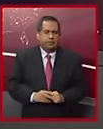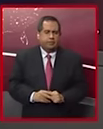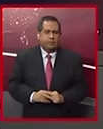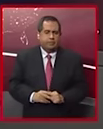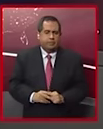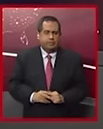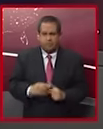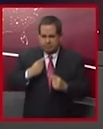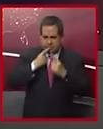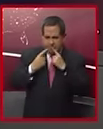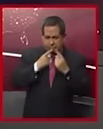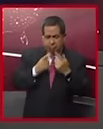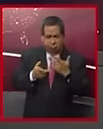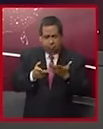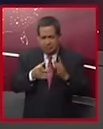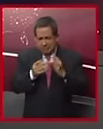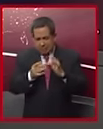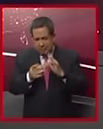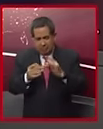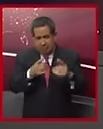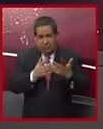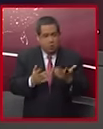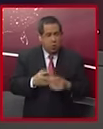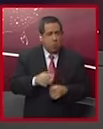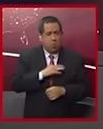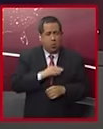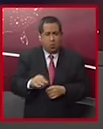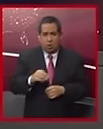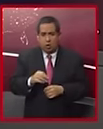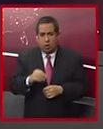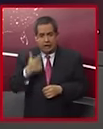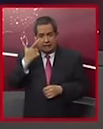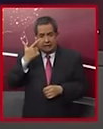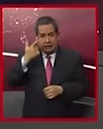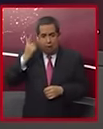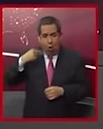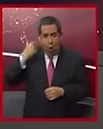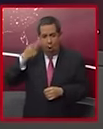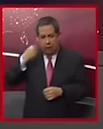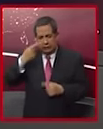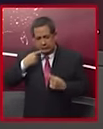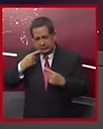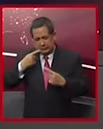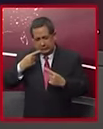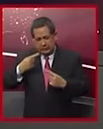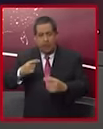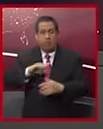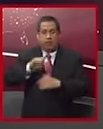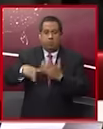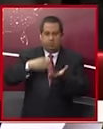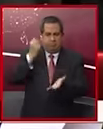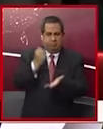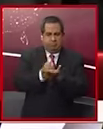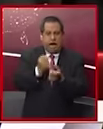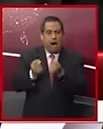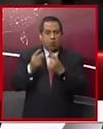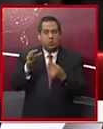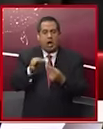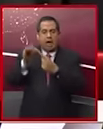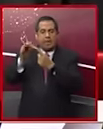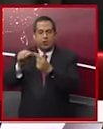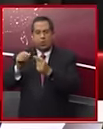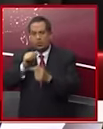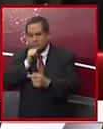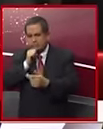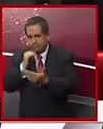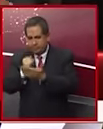Bueno, después de una sesión que se desarrolló a lo largo de 7 horas, se procedió a la votación de los artículos reservados, quedando